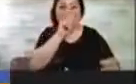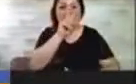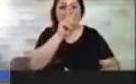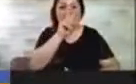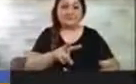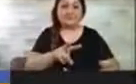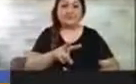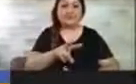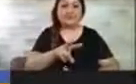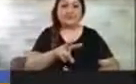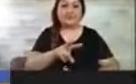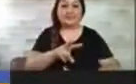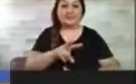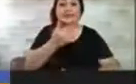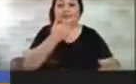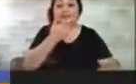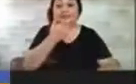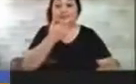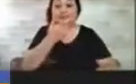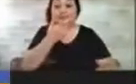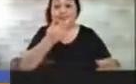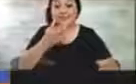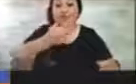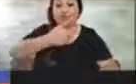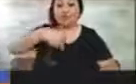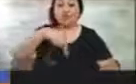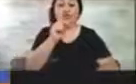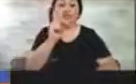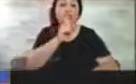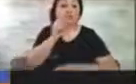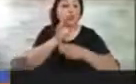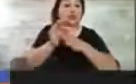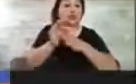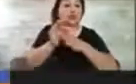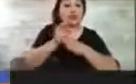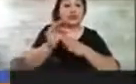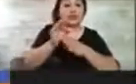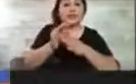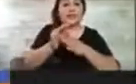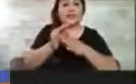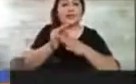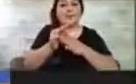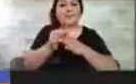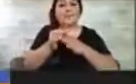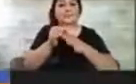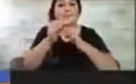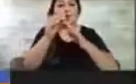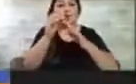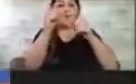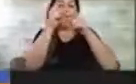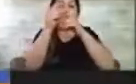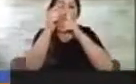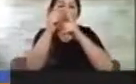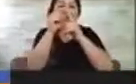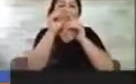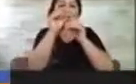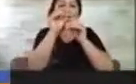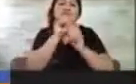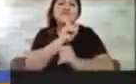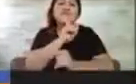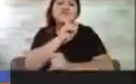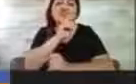Respecto al estilo también, no recomendamos usar caracteres finos, porque se ven mucho más pegados, cursivas tampoco